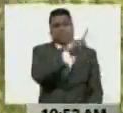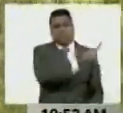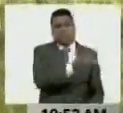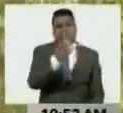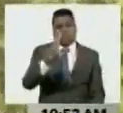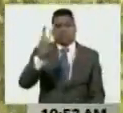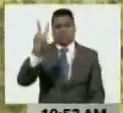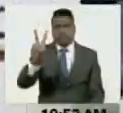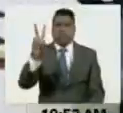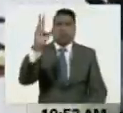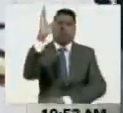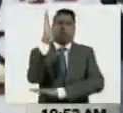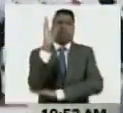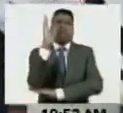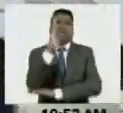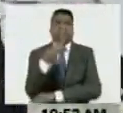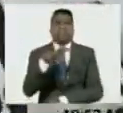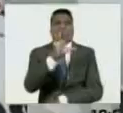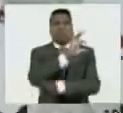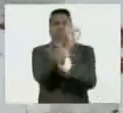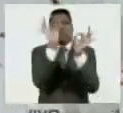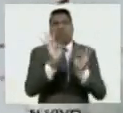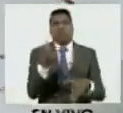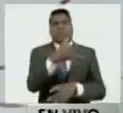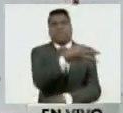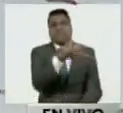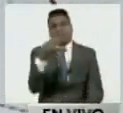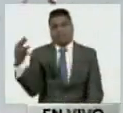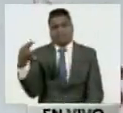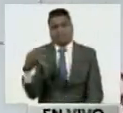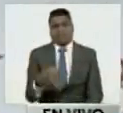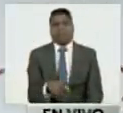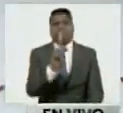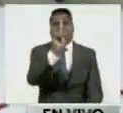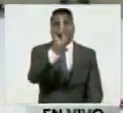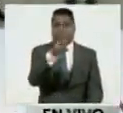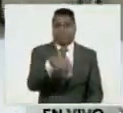de manera extraordinaria. Así como también